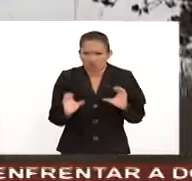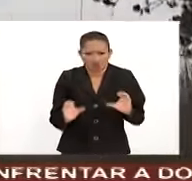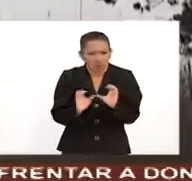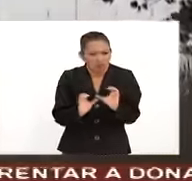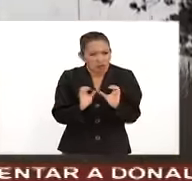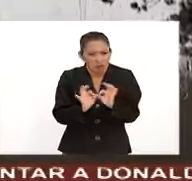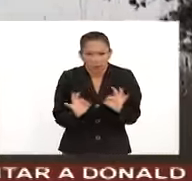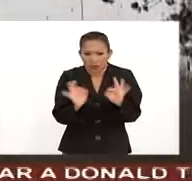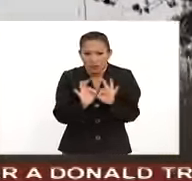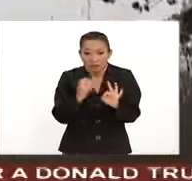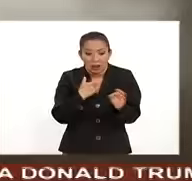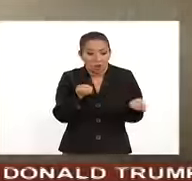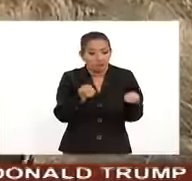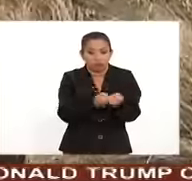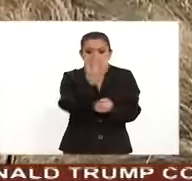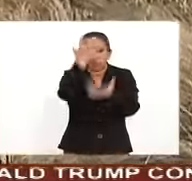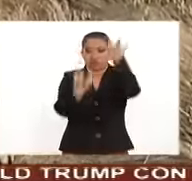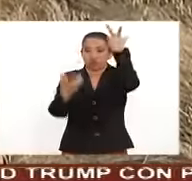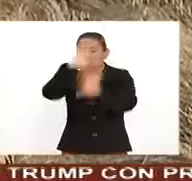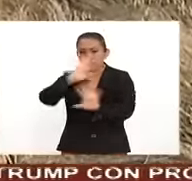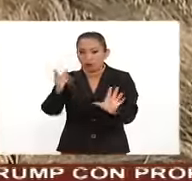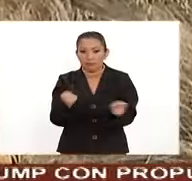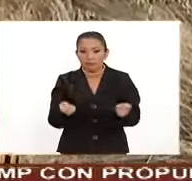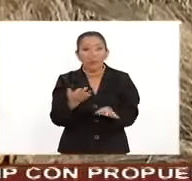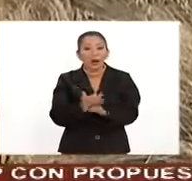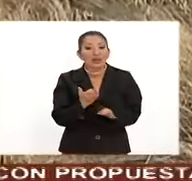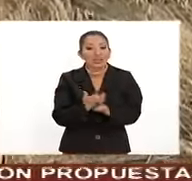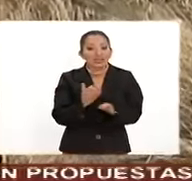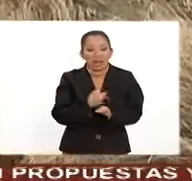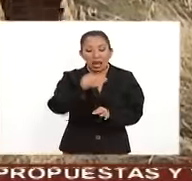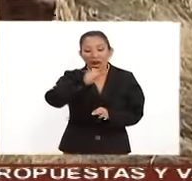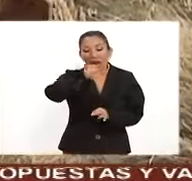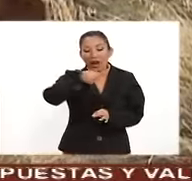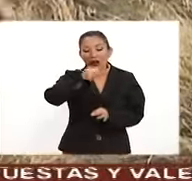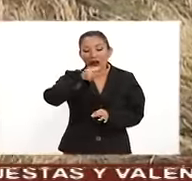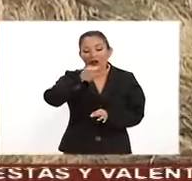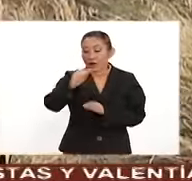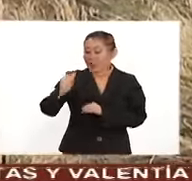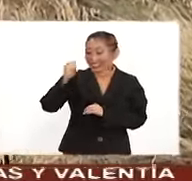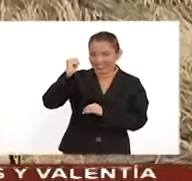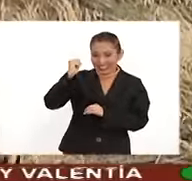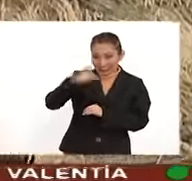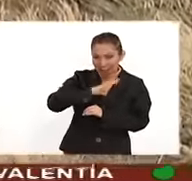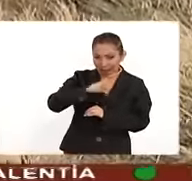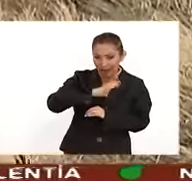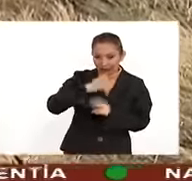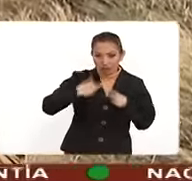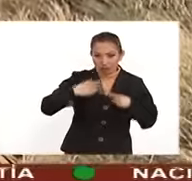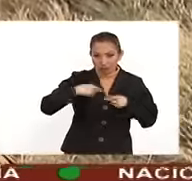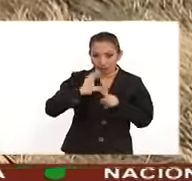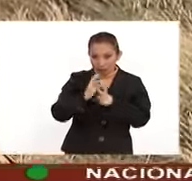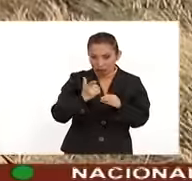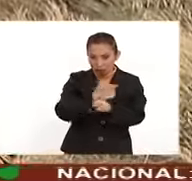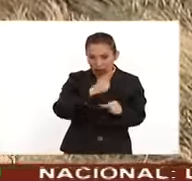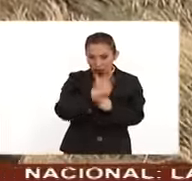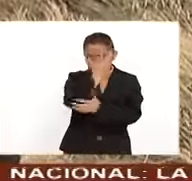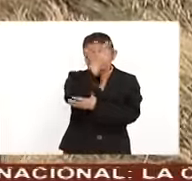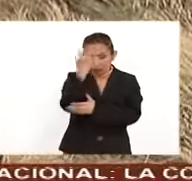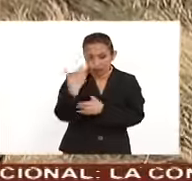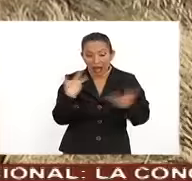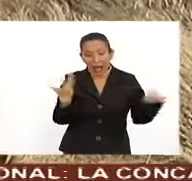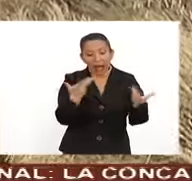que el fuego no salga de control. Nos encontramos en este momento en el Ajusco, donde a mis espaldas, en este momento, personal de la Comisión Nacional Forestal